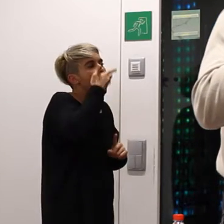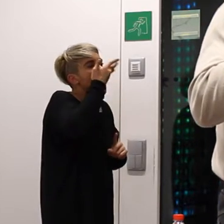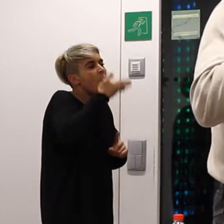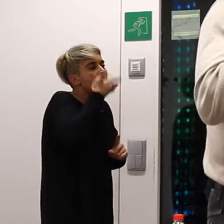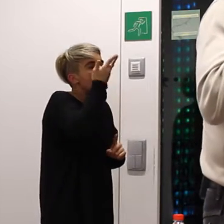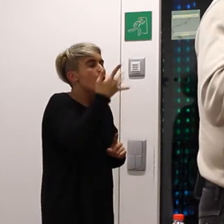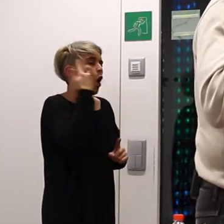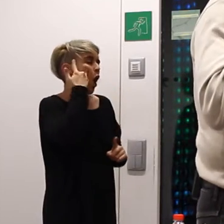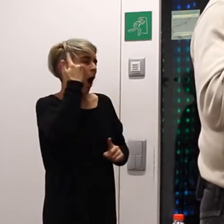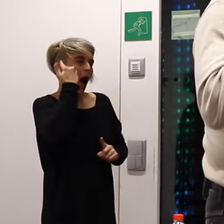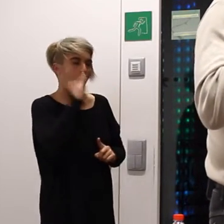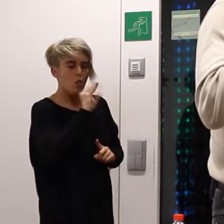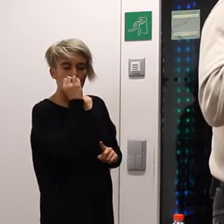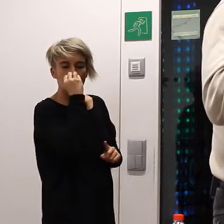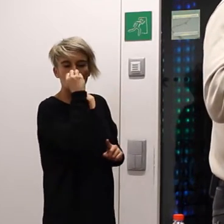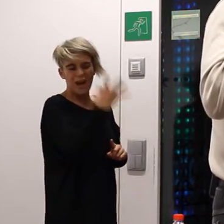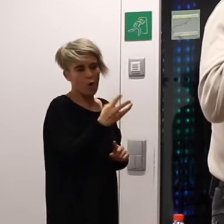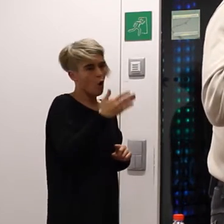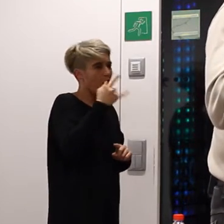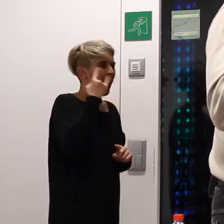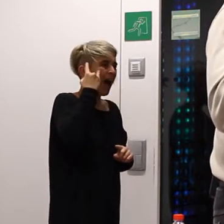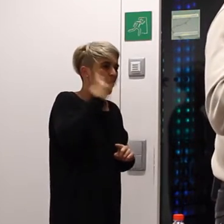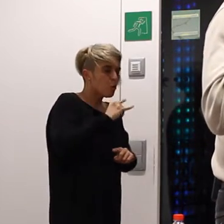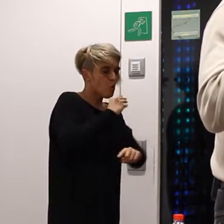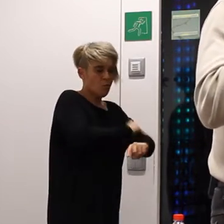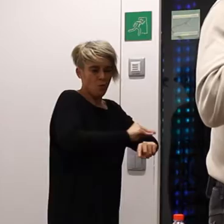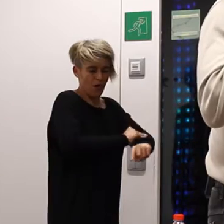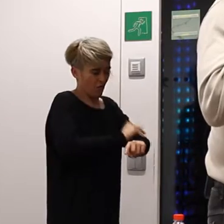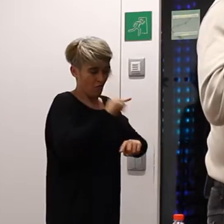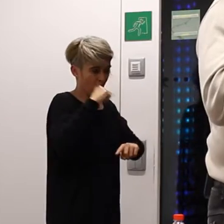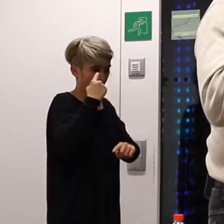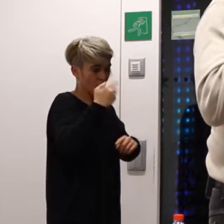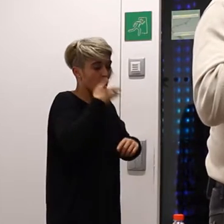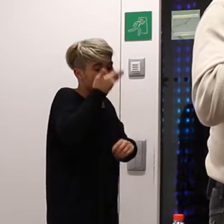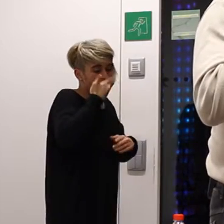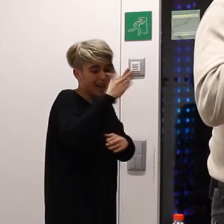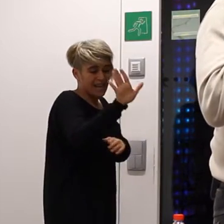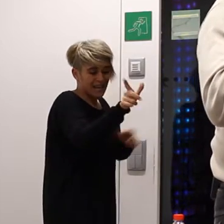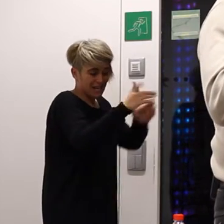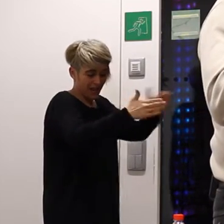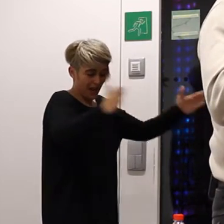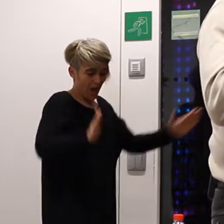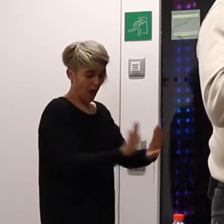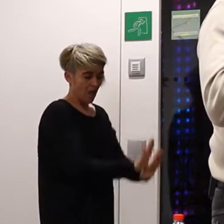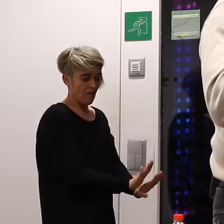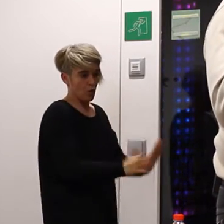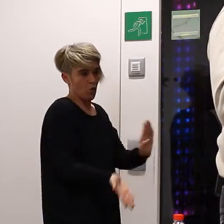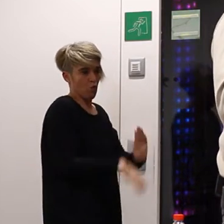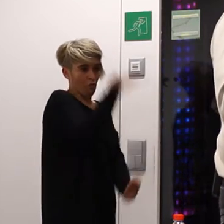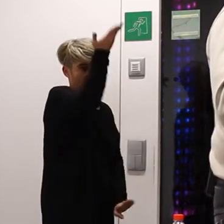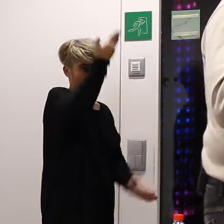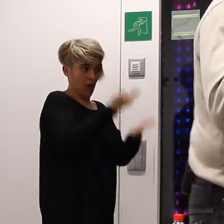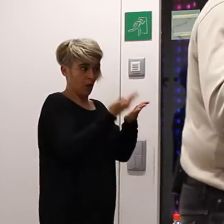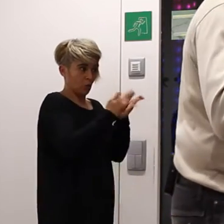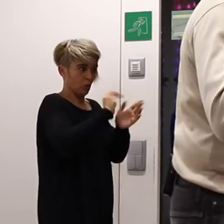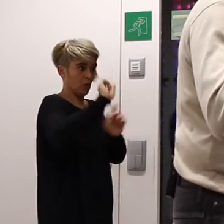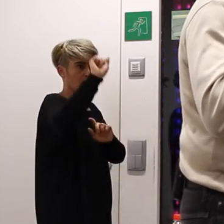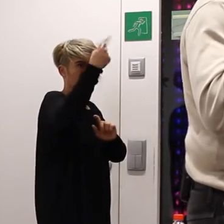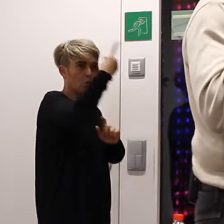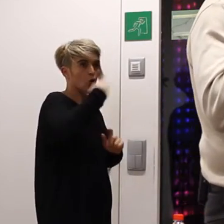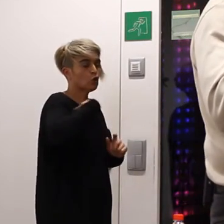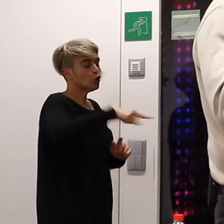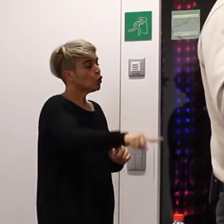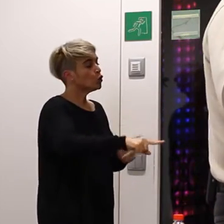calor azul ni morado. Es un engaño, como otro cualquiera. Pero bueno, en este caso lo que hacemos es comprar estos